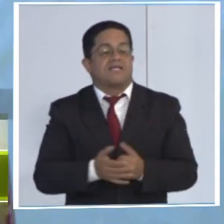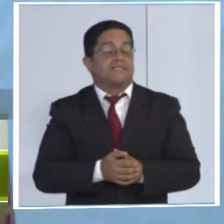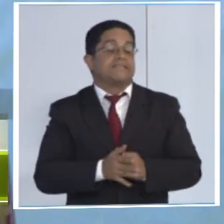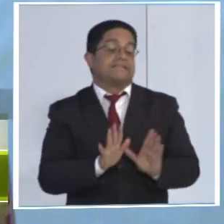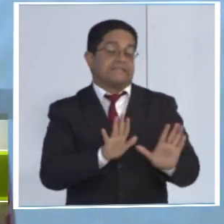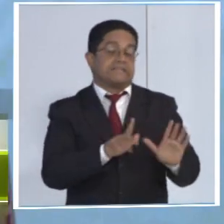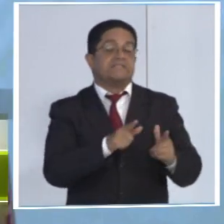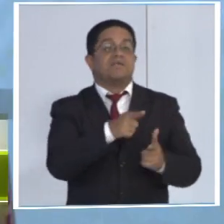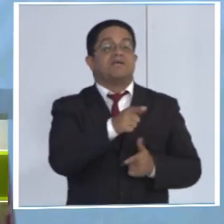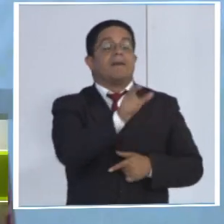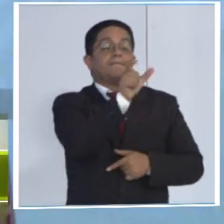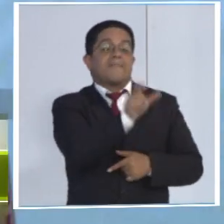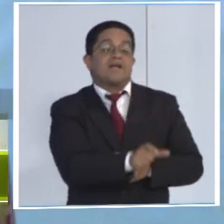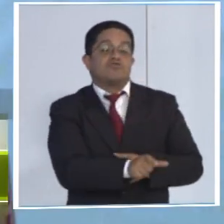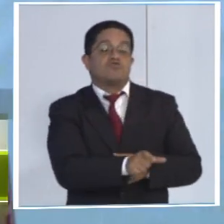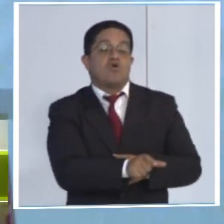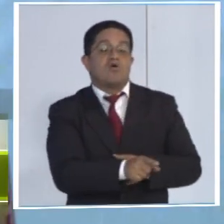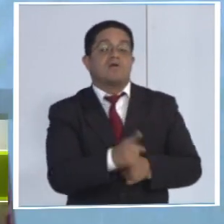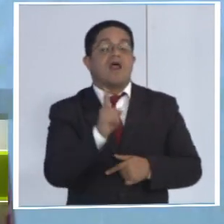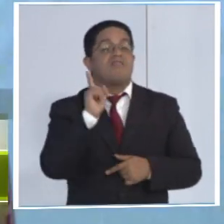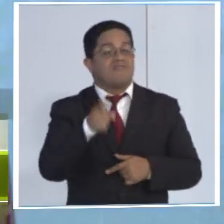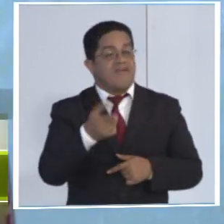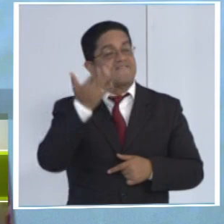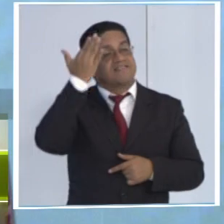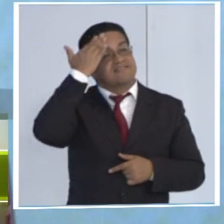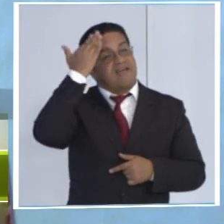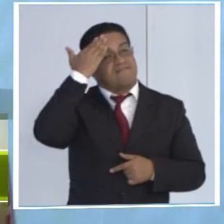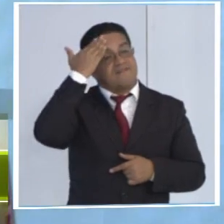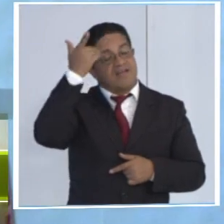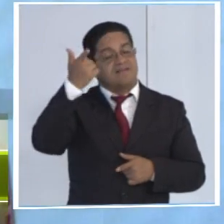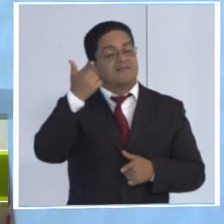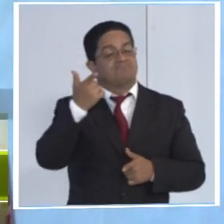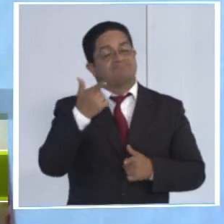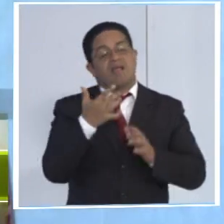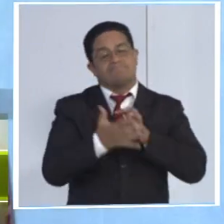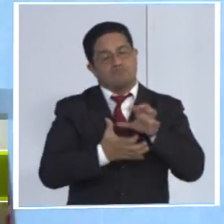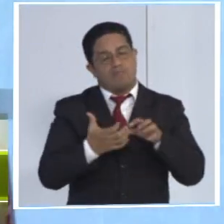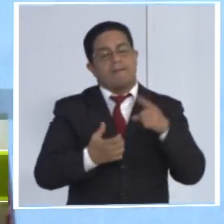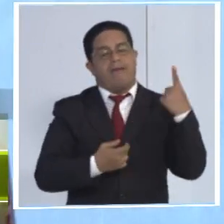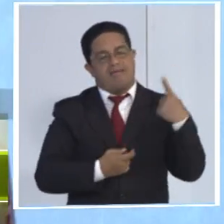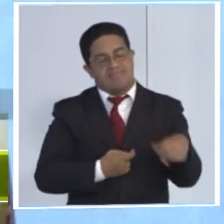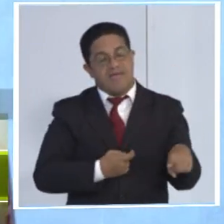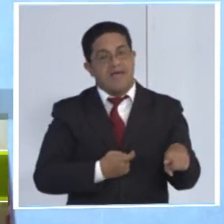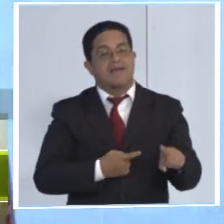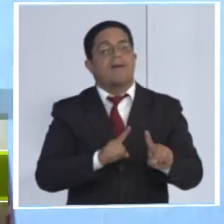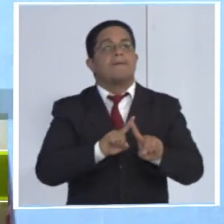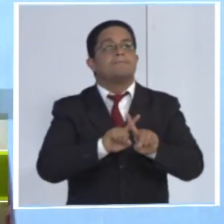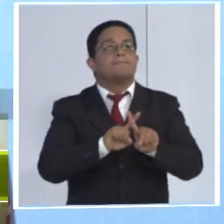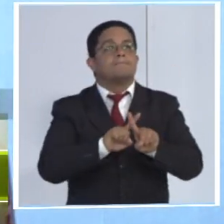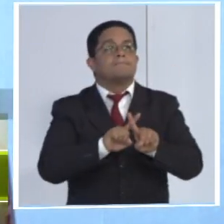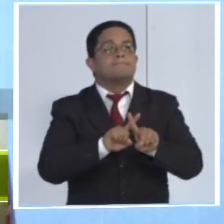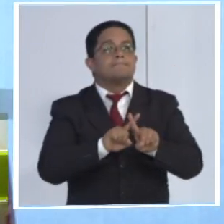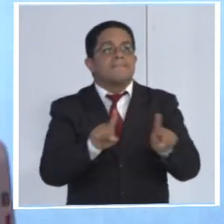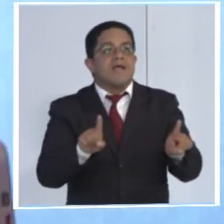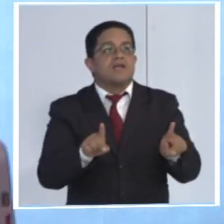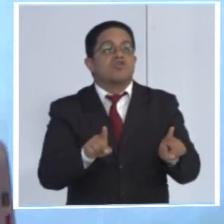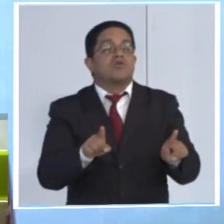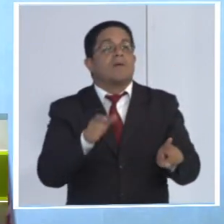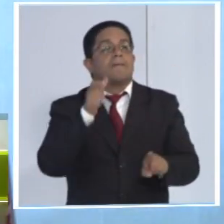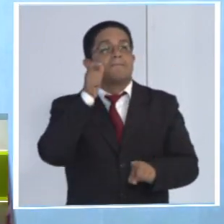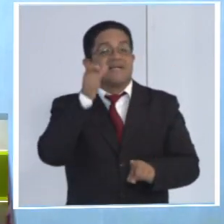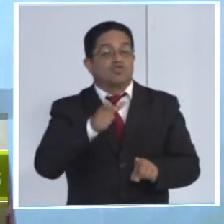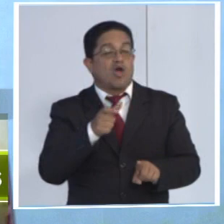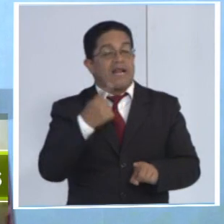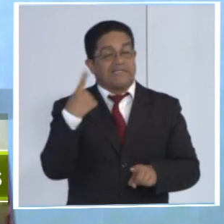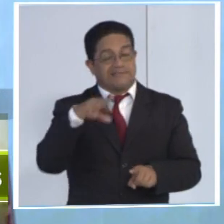Siempre y cuando el paciente tiene que estar consciente de la patología que tiene. Aún así, si es un paciente con una enfermedad cerebrovascular